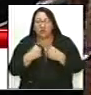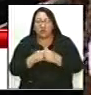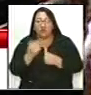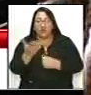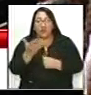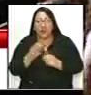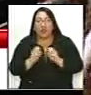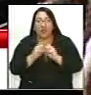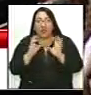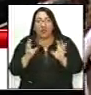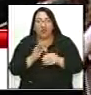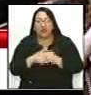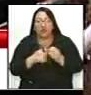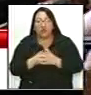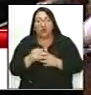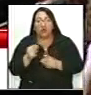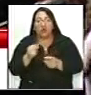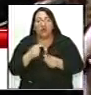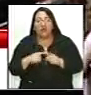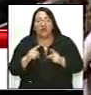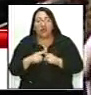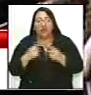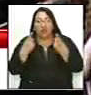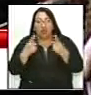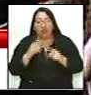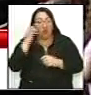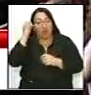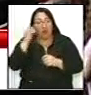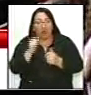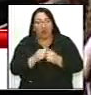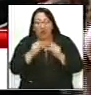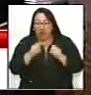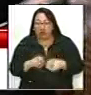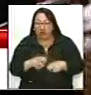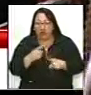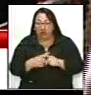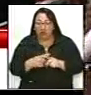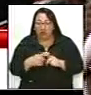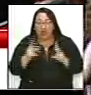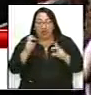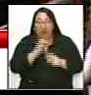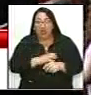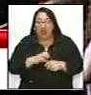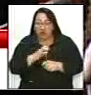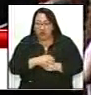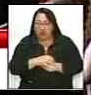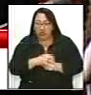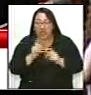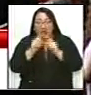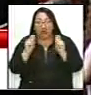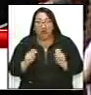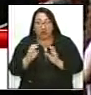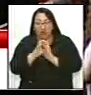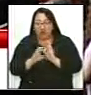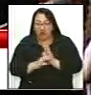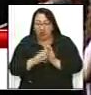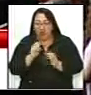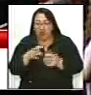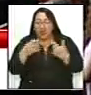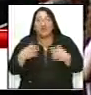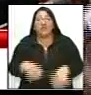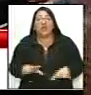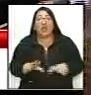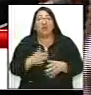pedido de aclaración respecto a los alcances, la decisión en cuanto a la renuncia por razones de conciencia, el Tribunal Constitucional advierte que ya en